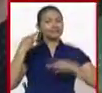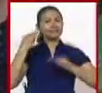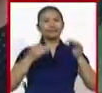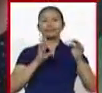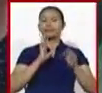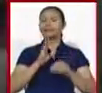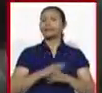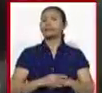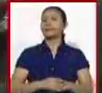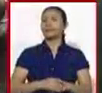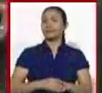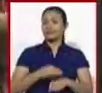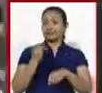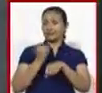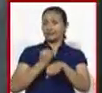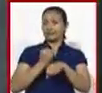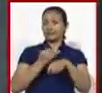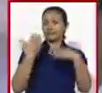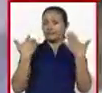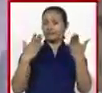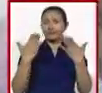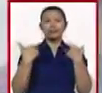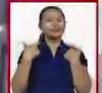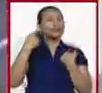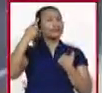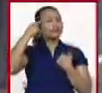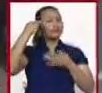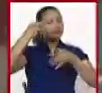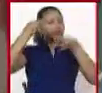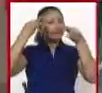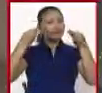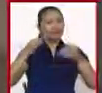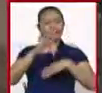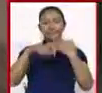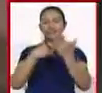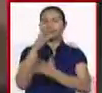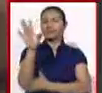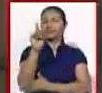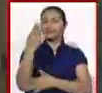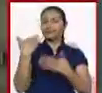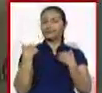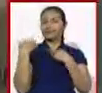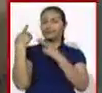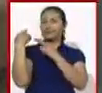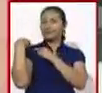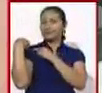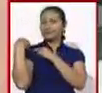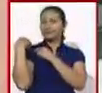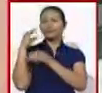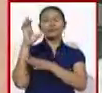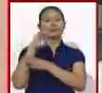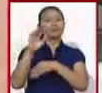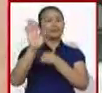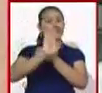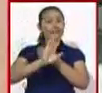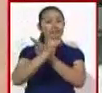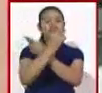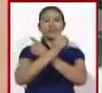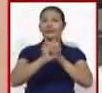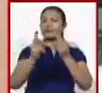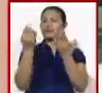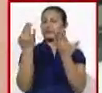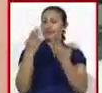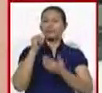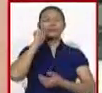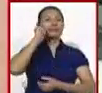que la Conferencia Episcopal ya ha sentado una posición, y yo creo que todos los bolivianos tenemos la misión y la obligación de defender la democracia,